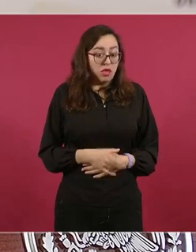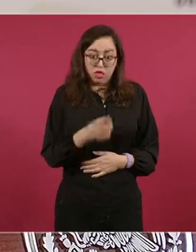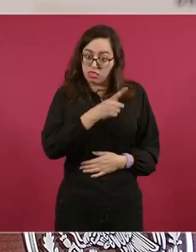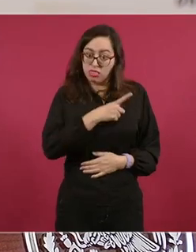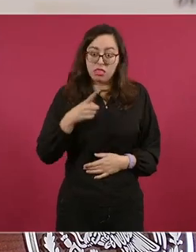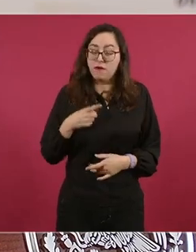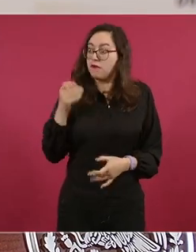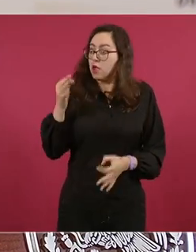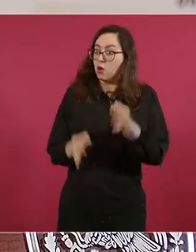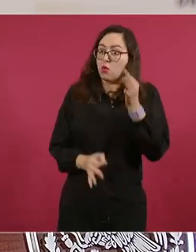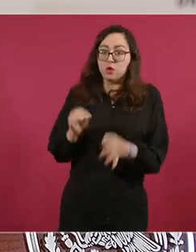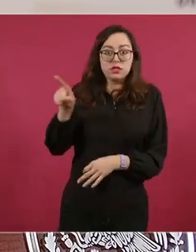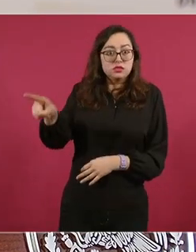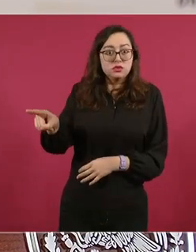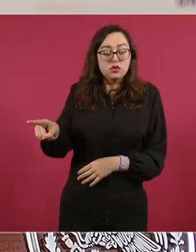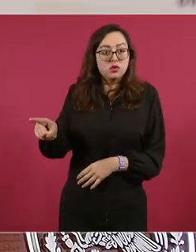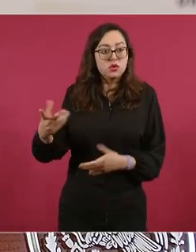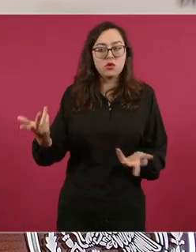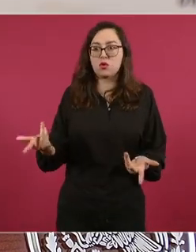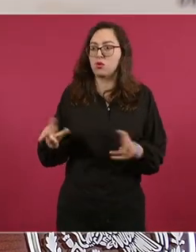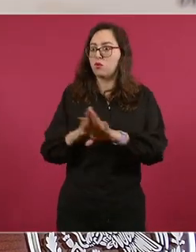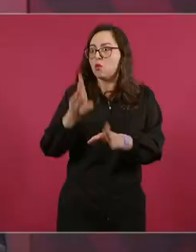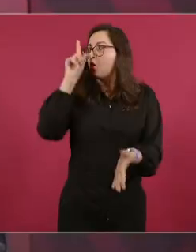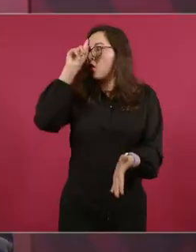Porque, pues, ¿cómo